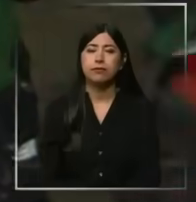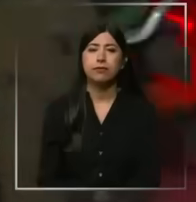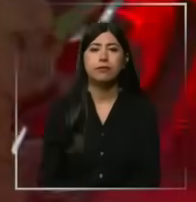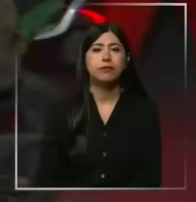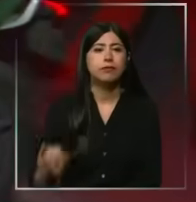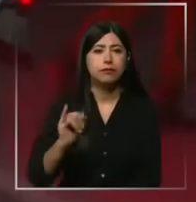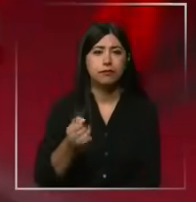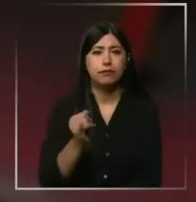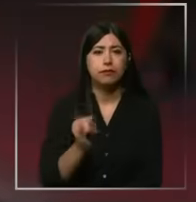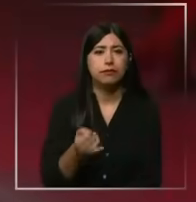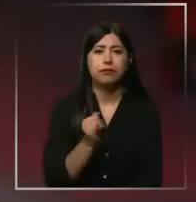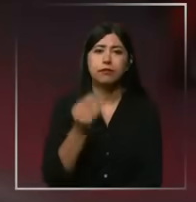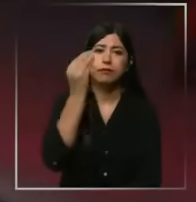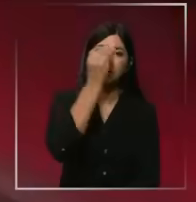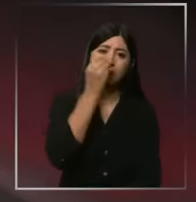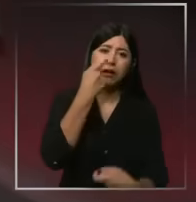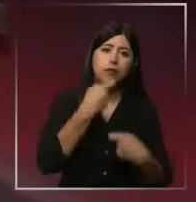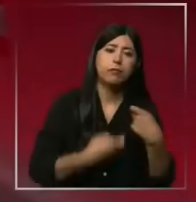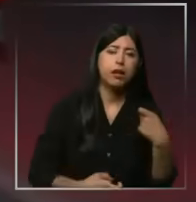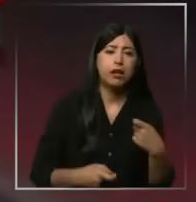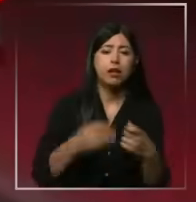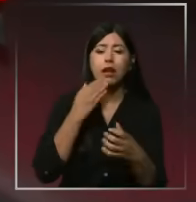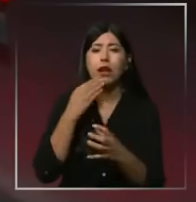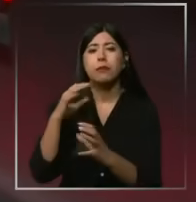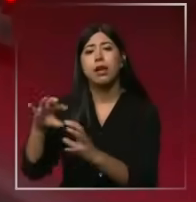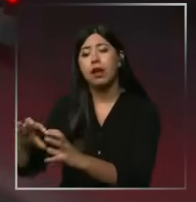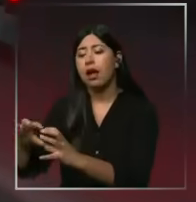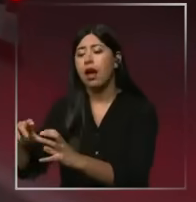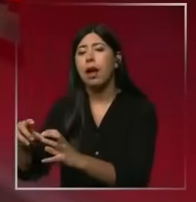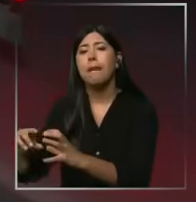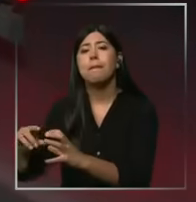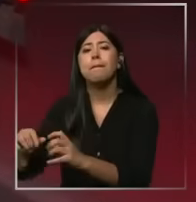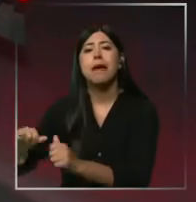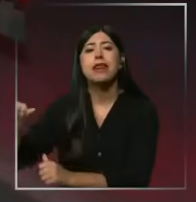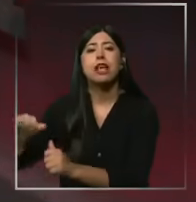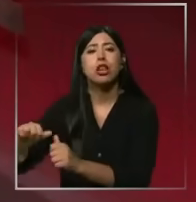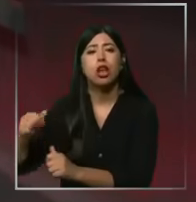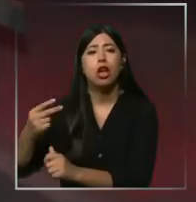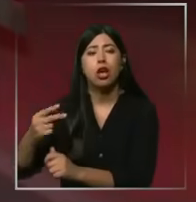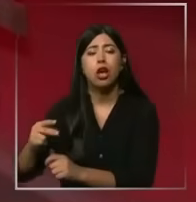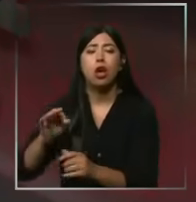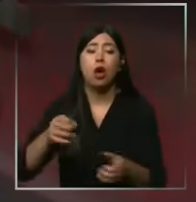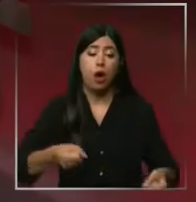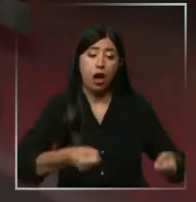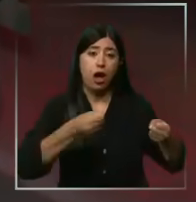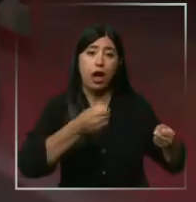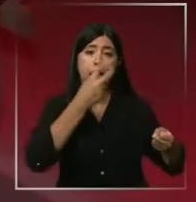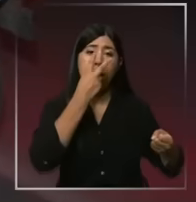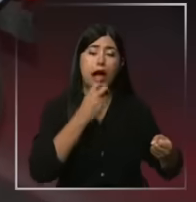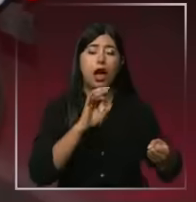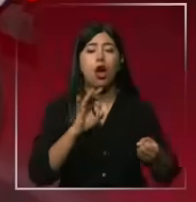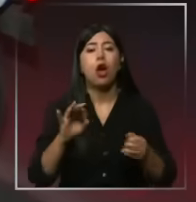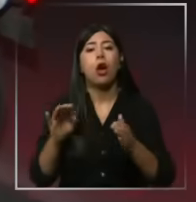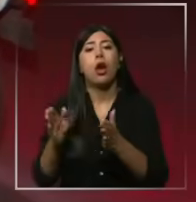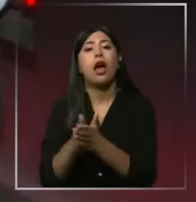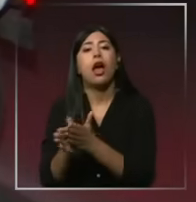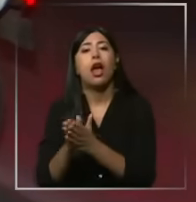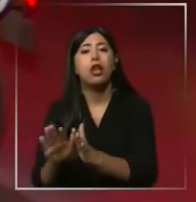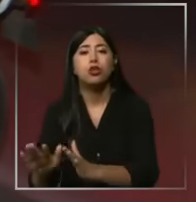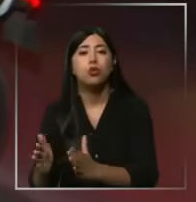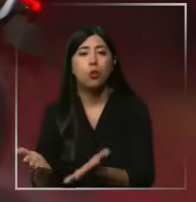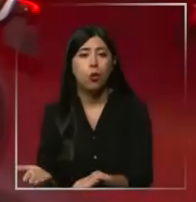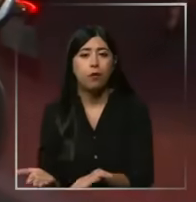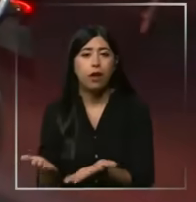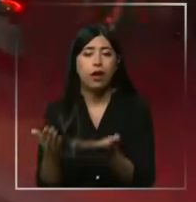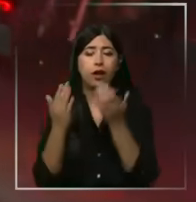Claro, están interesados en los fierros, en los medidores, en los cilindros de gas, estufas que han quedado.